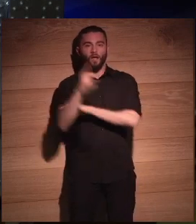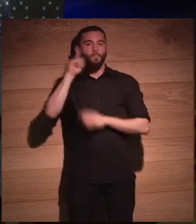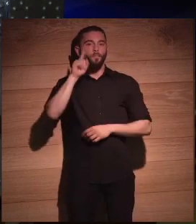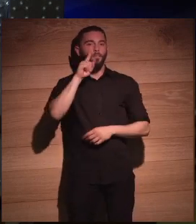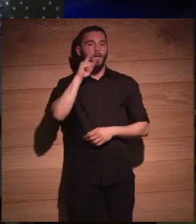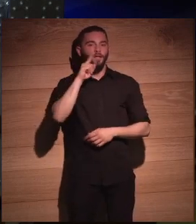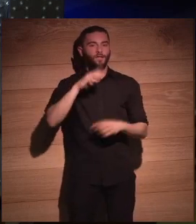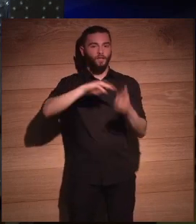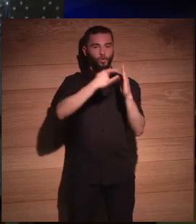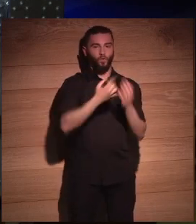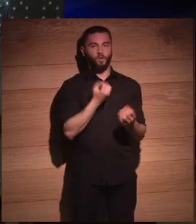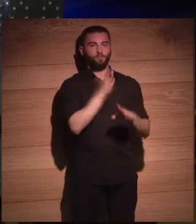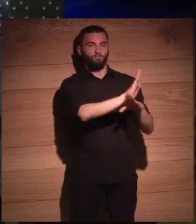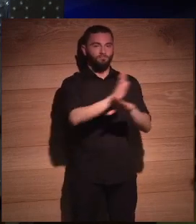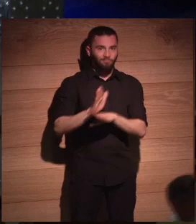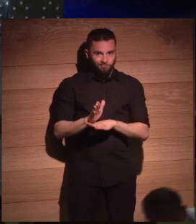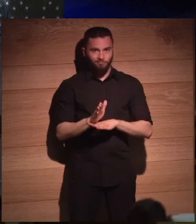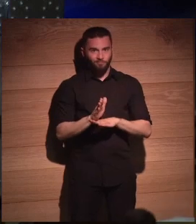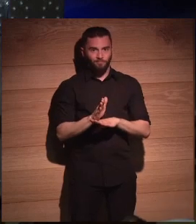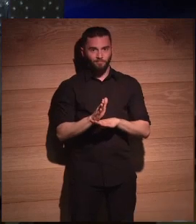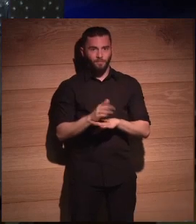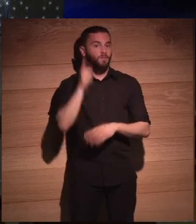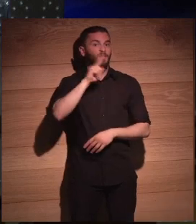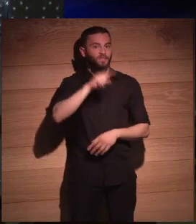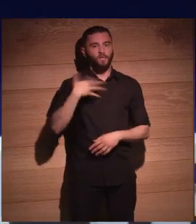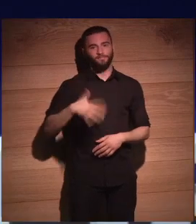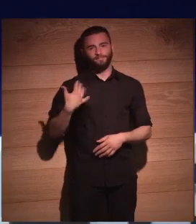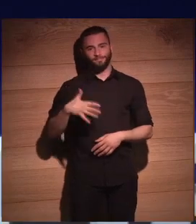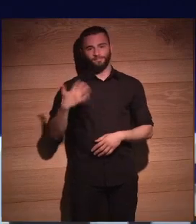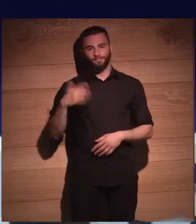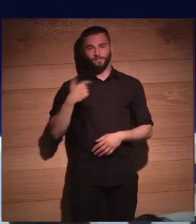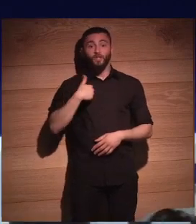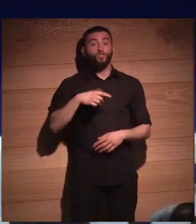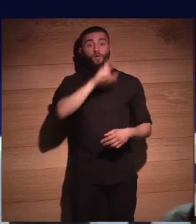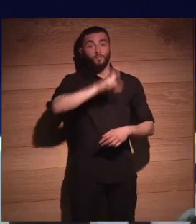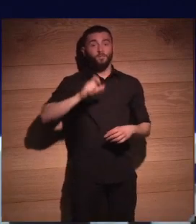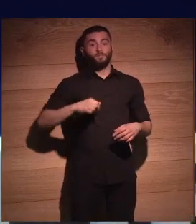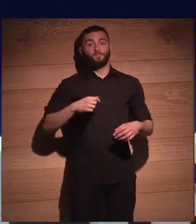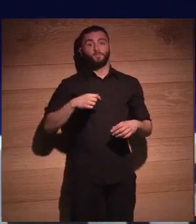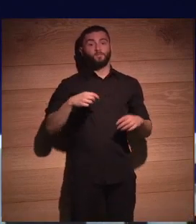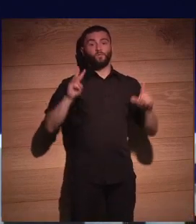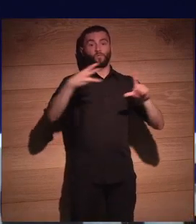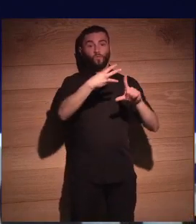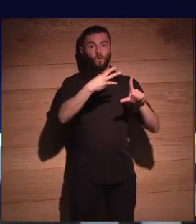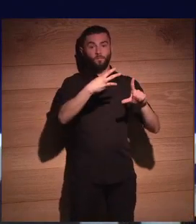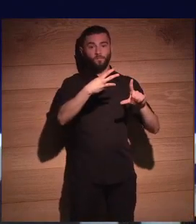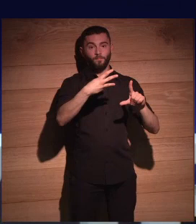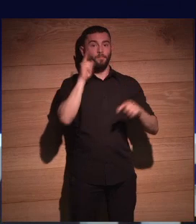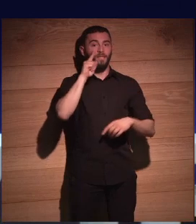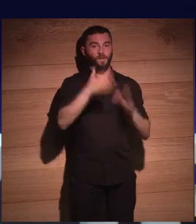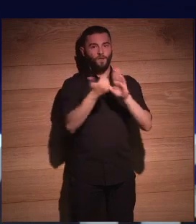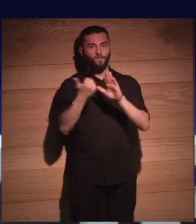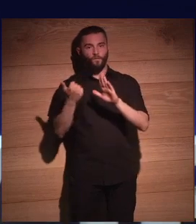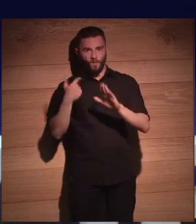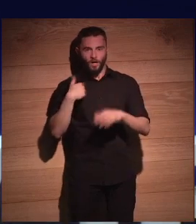Internet y demás, ¿no? Los malditos bulos y demás. Soy gran seguidor, me encantan. Las leo frecuentemente. Yo creo que es muy necesario